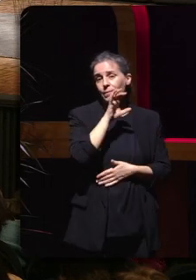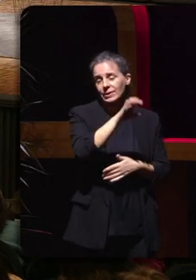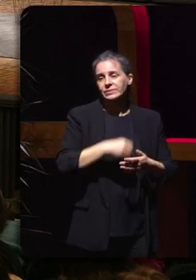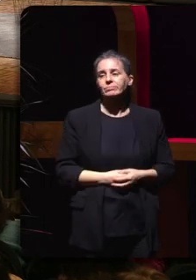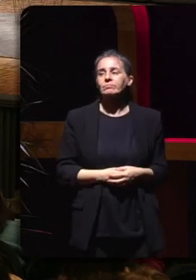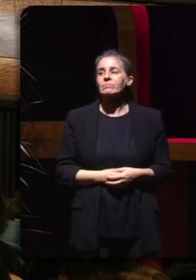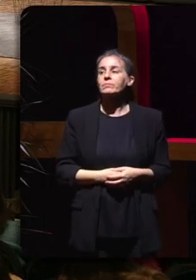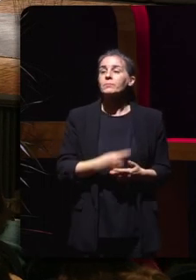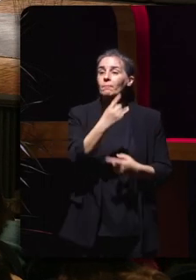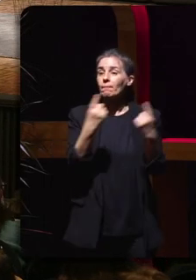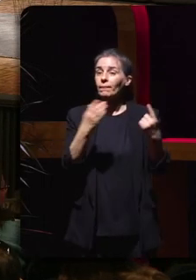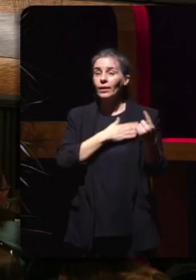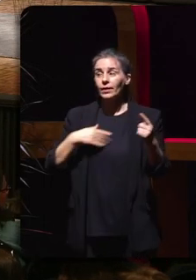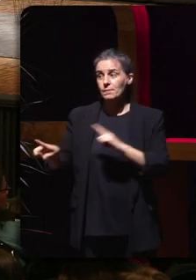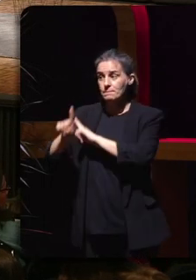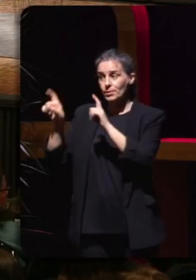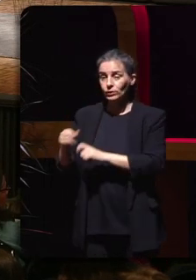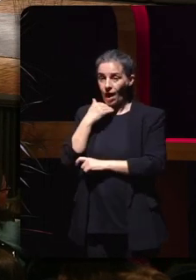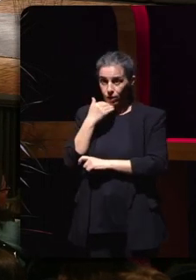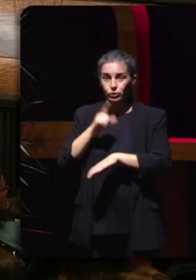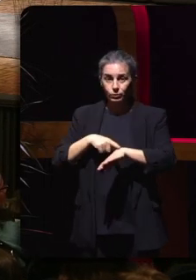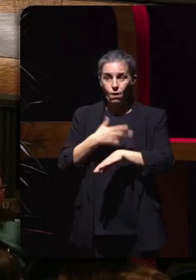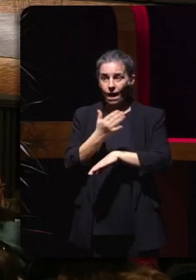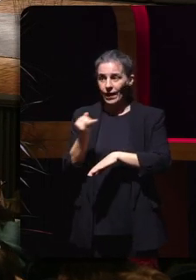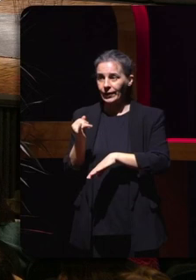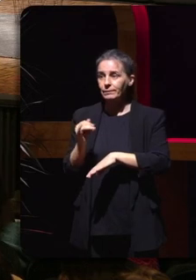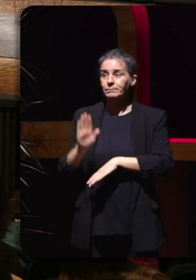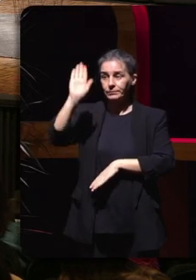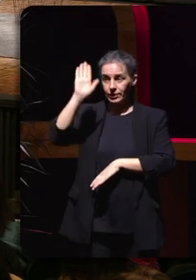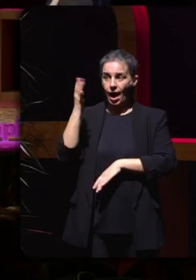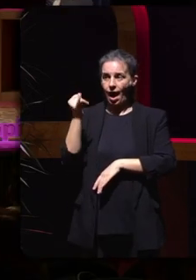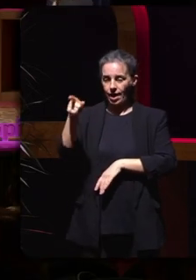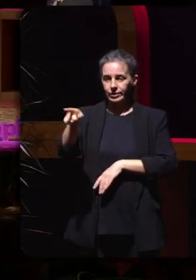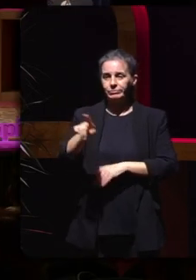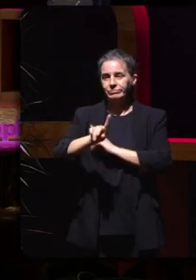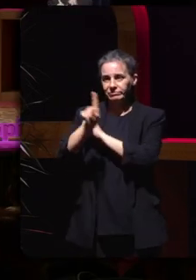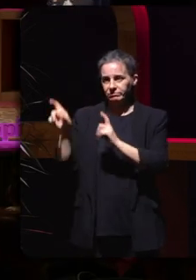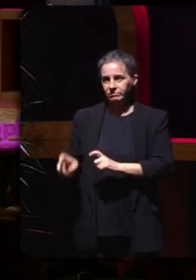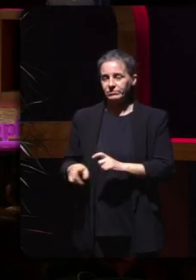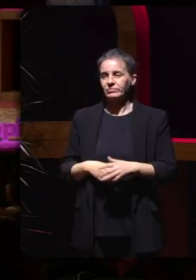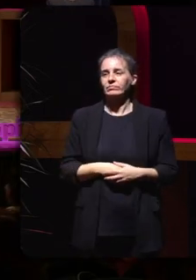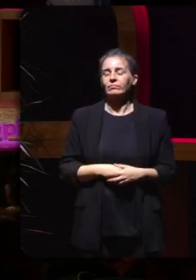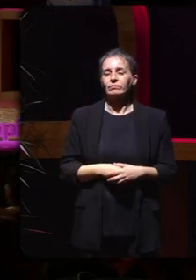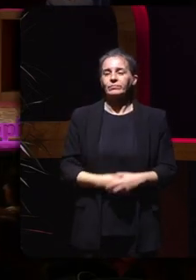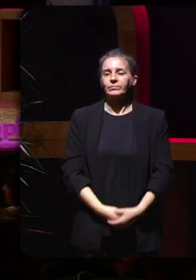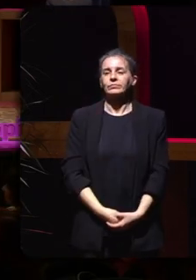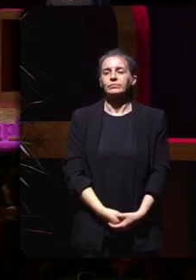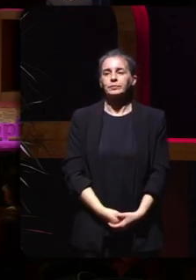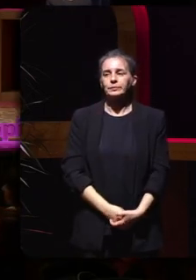alguien quiere preguntarle algo a Paloma tenemos unos minutos Sí ahí hay una mano levantada le puedo acercar a alguien un micro al fondo